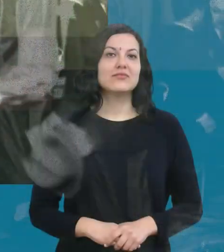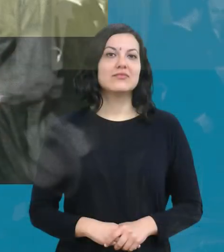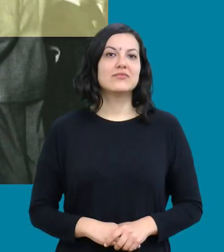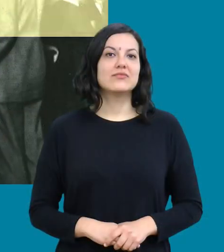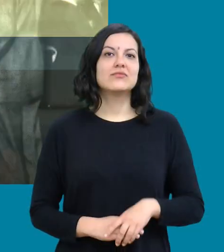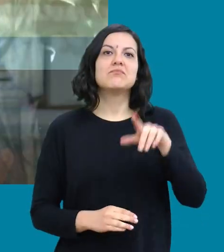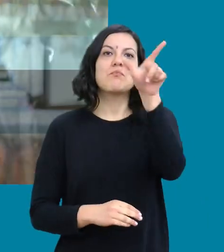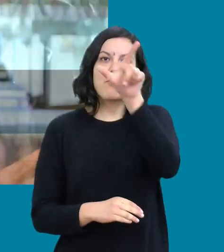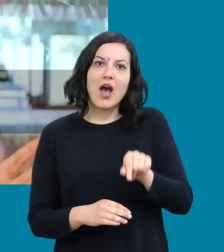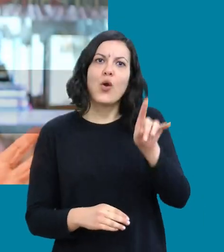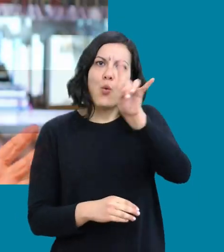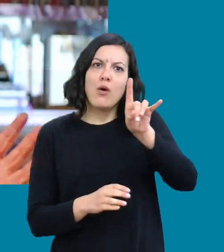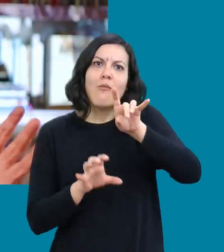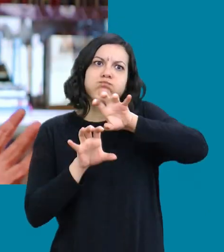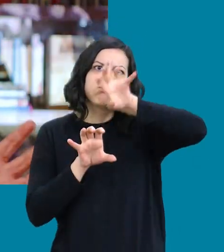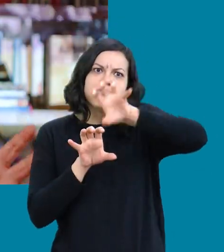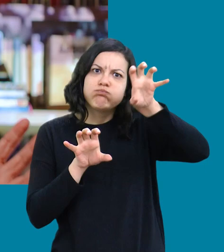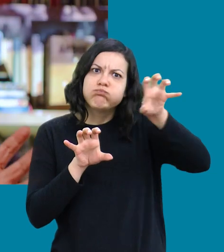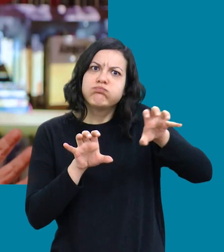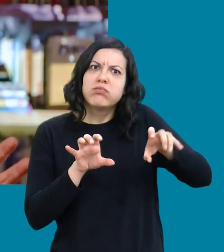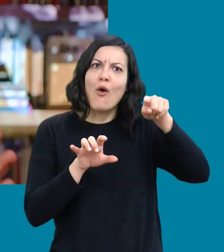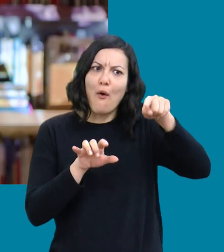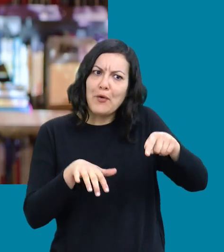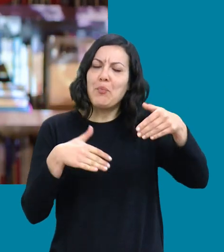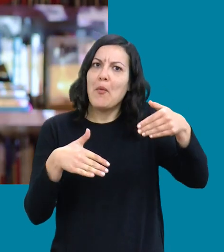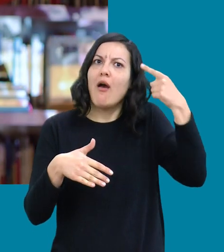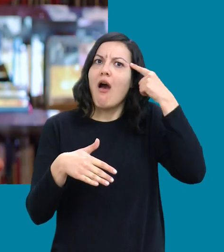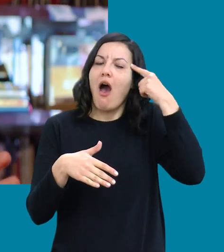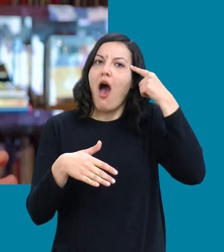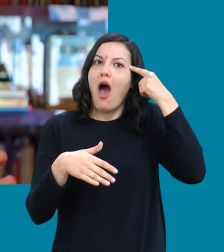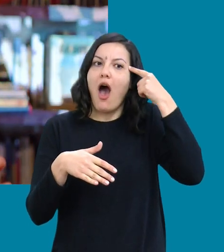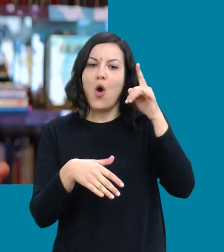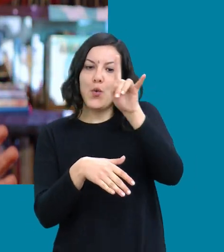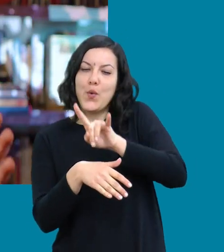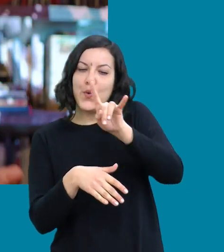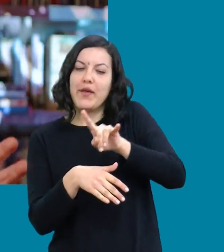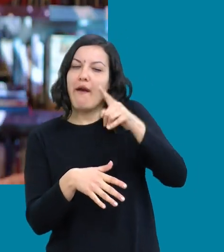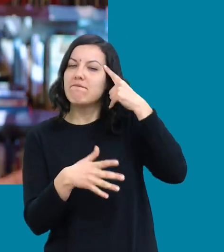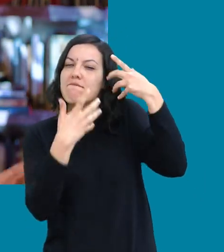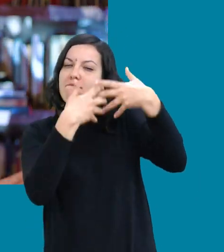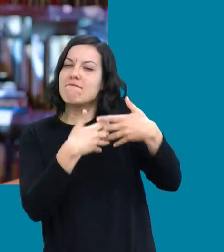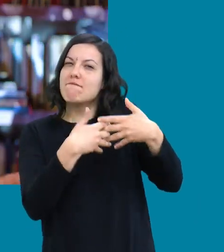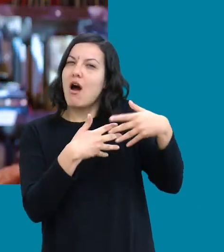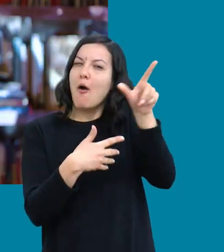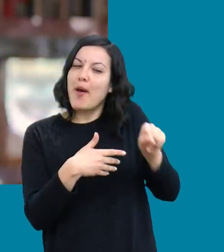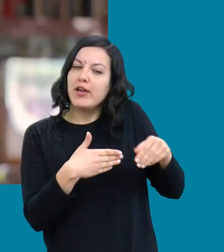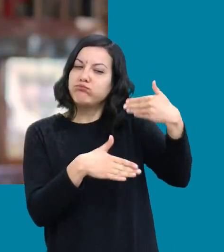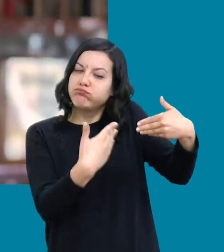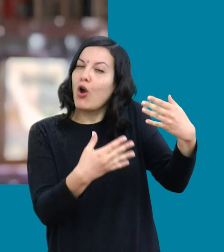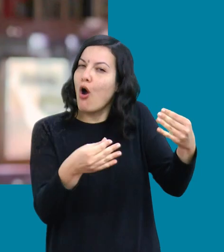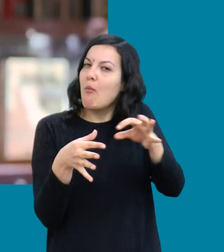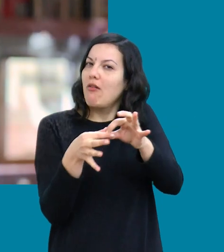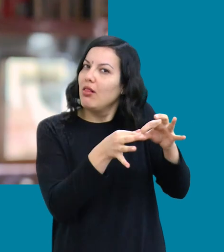El país está lleno de universidades. Hoy, como nunca, podríamos decir, el país puede ser como las universidades digan que sea. Y sin